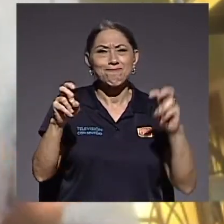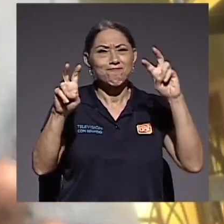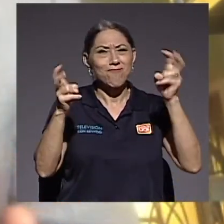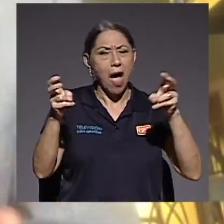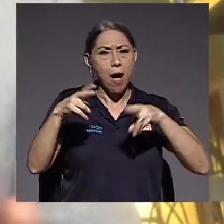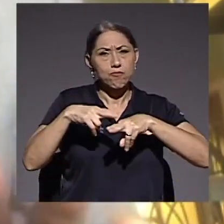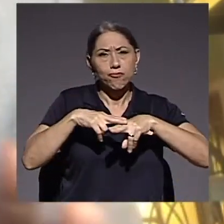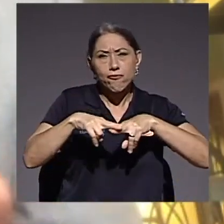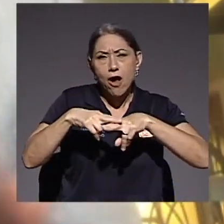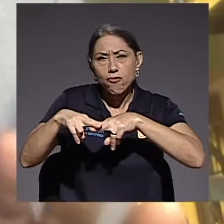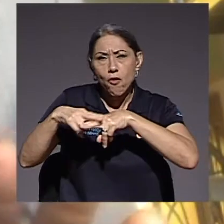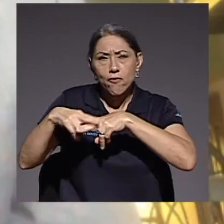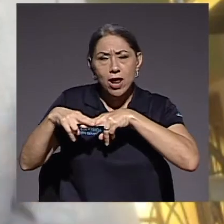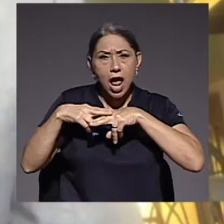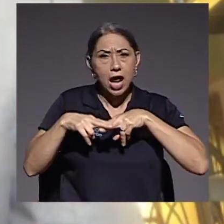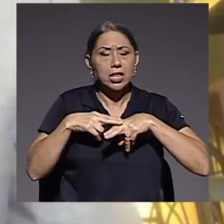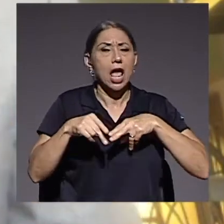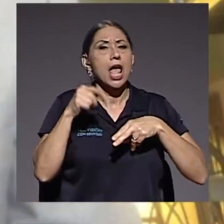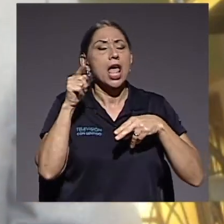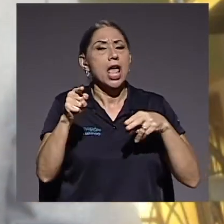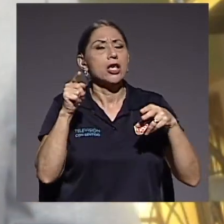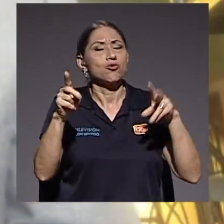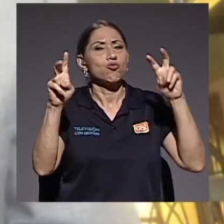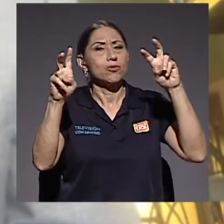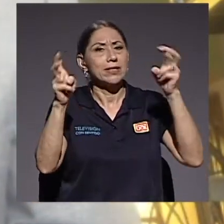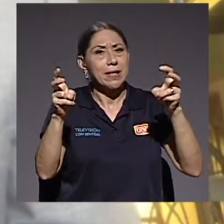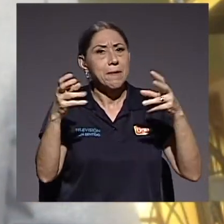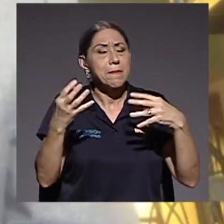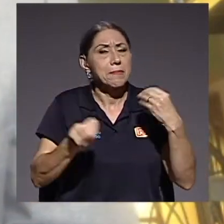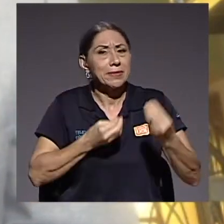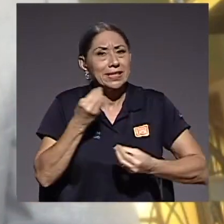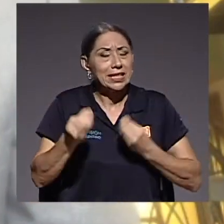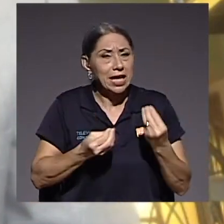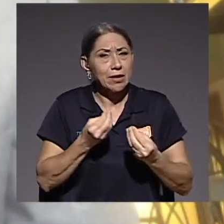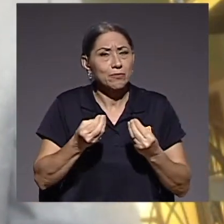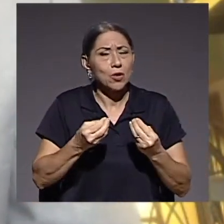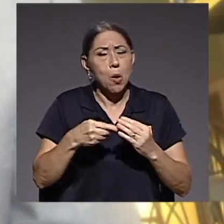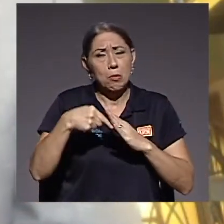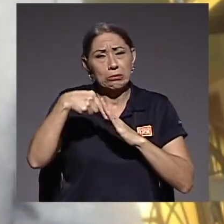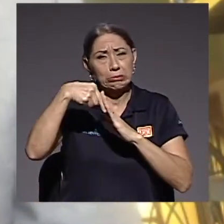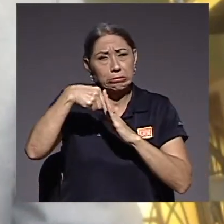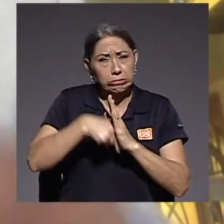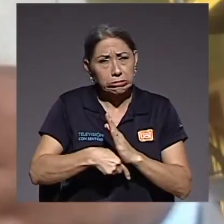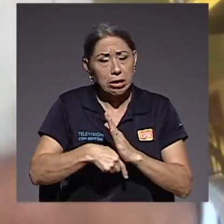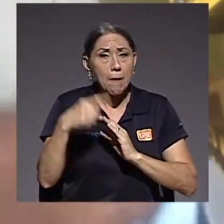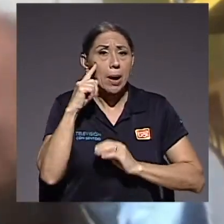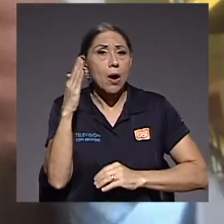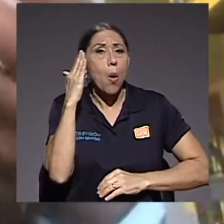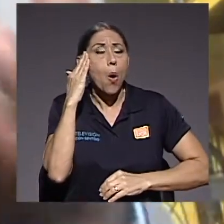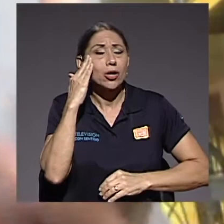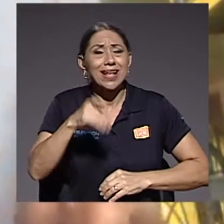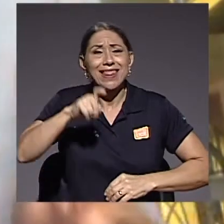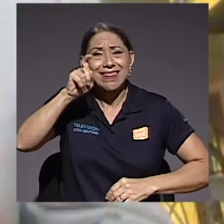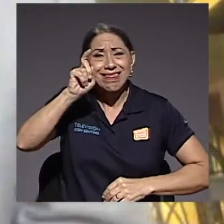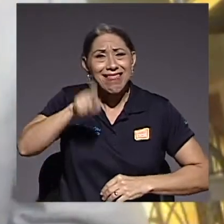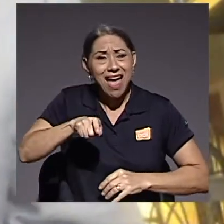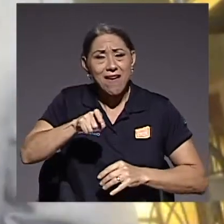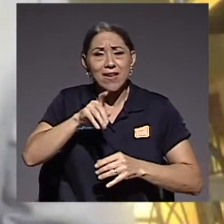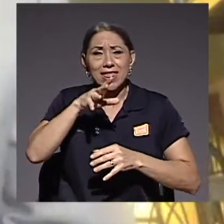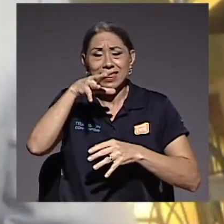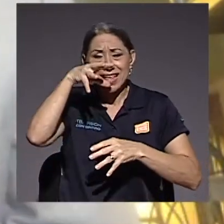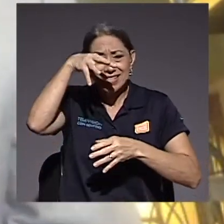es un mundo en sí aparte. Para conocer el mundo ferroviario prácticamente hay que estar dentro